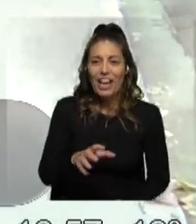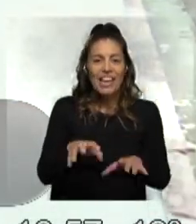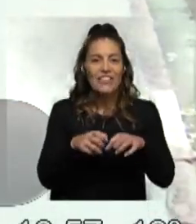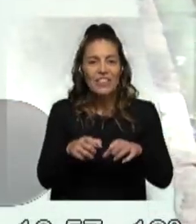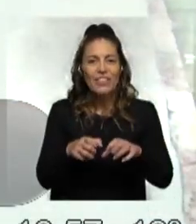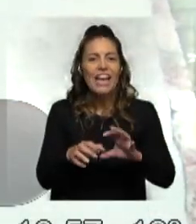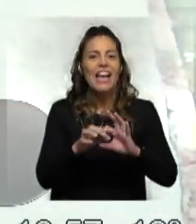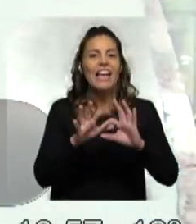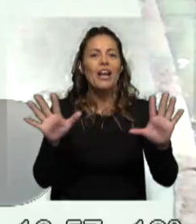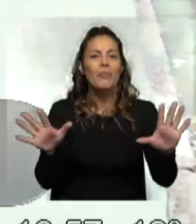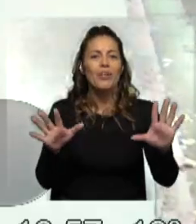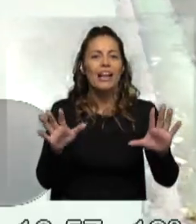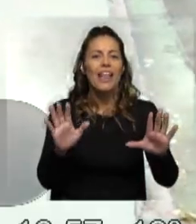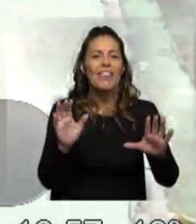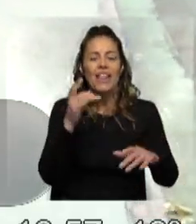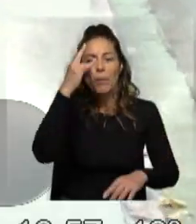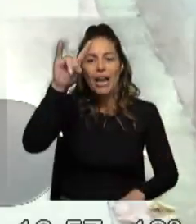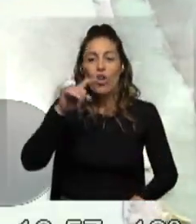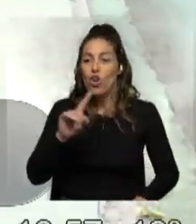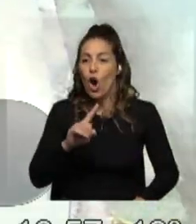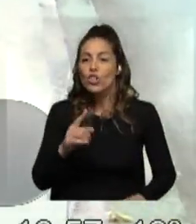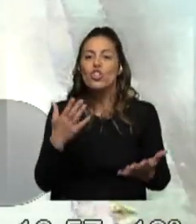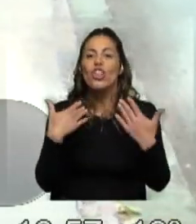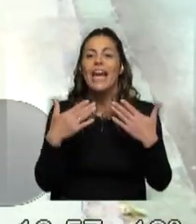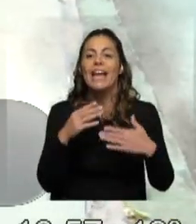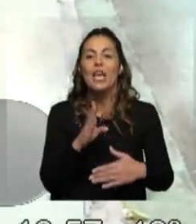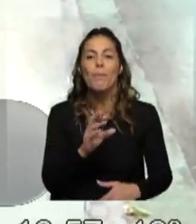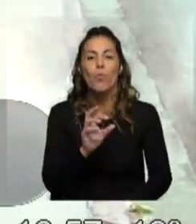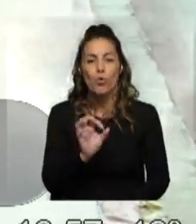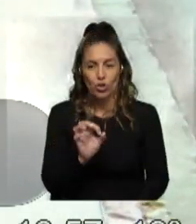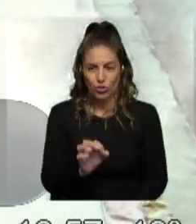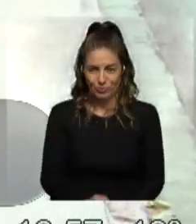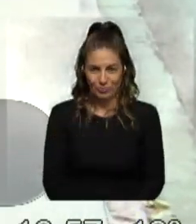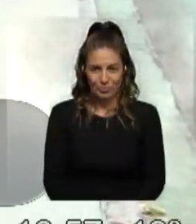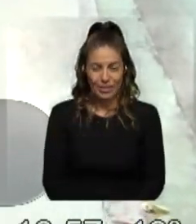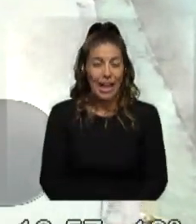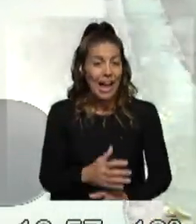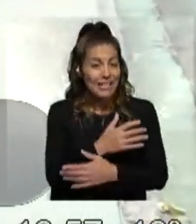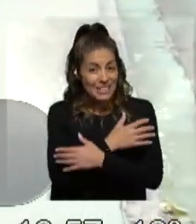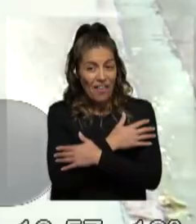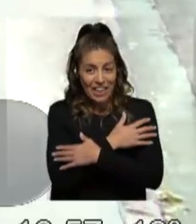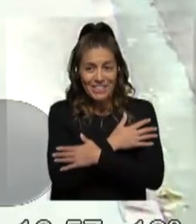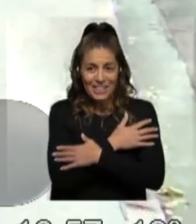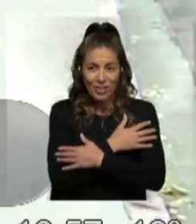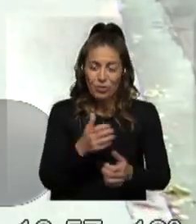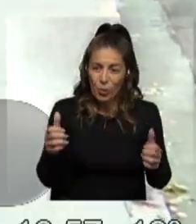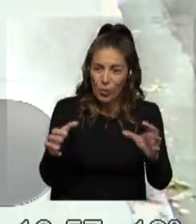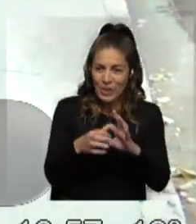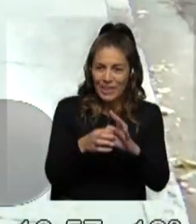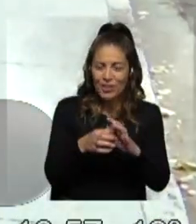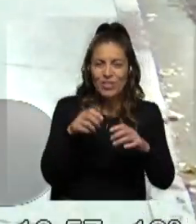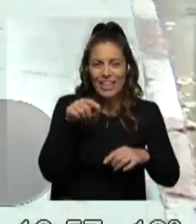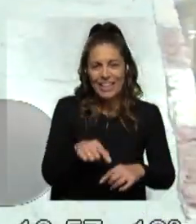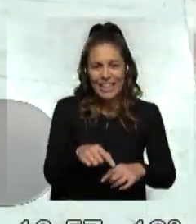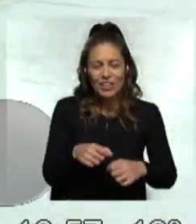soy de Prado, soy de Aires Puro. Aires Puro, mire usted. Claro, Guillermo, así de abrazados como estamos mancomunados en esto que